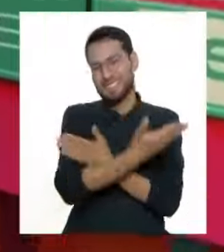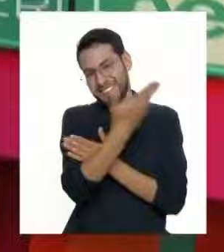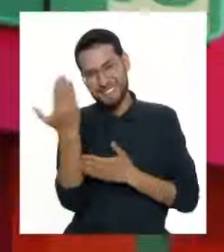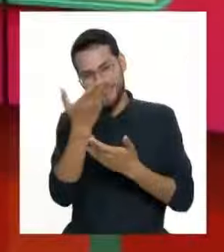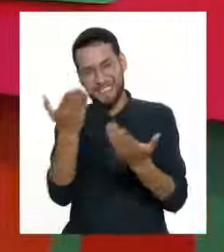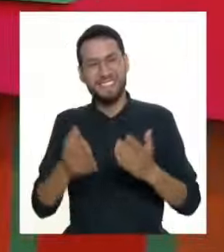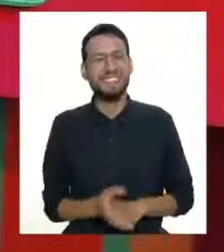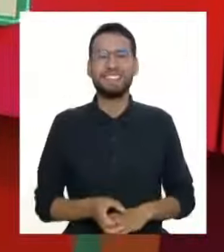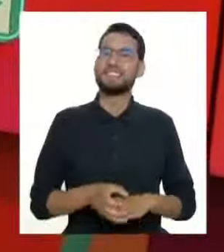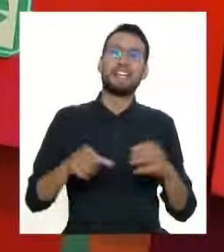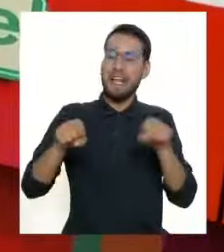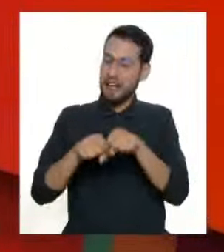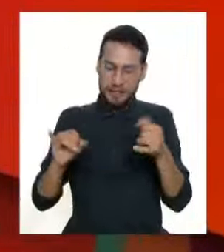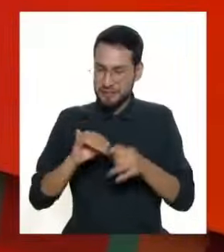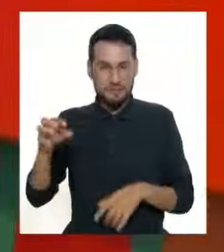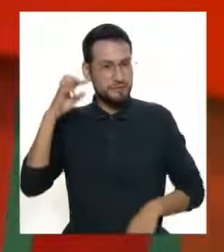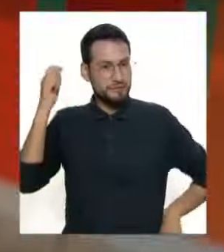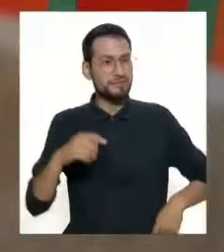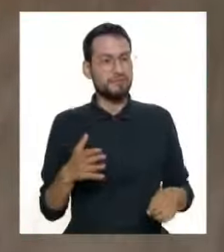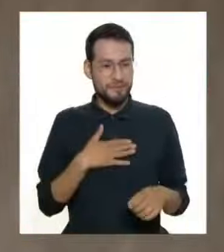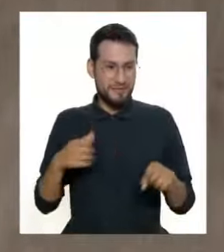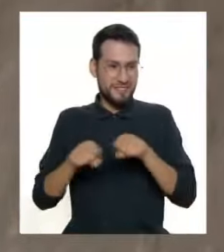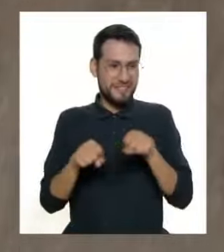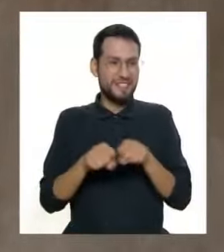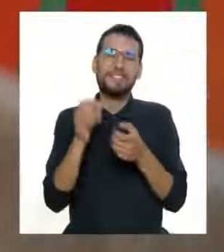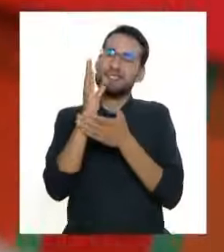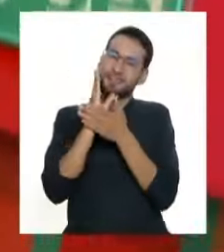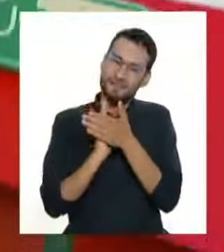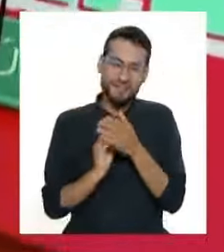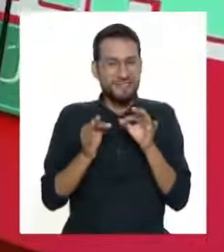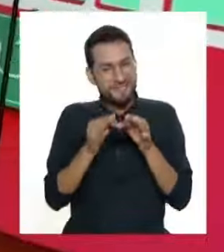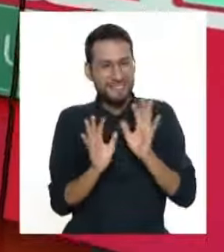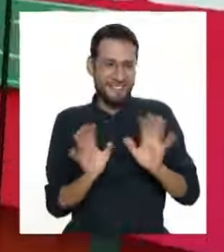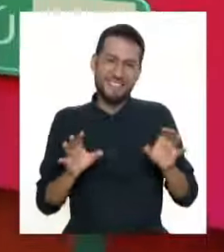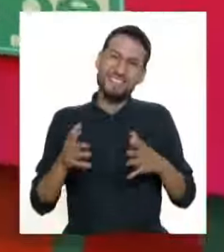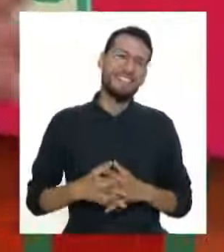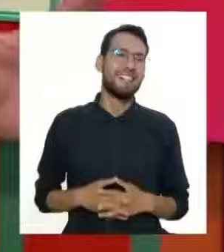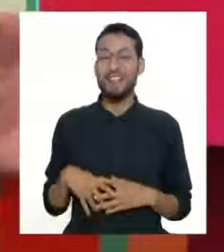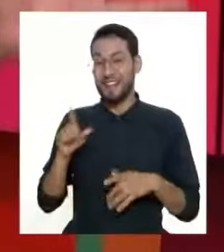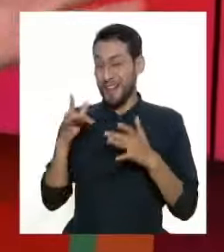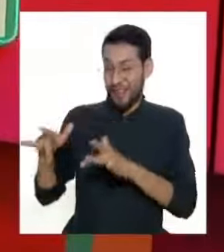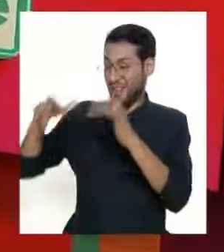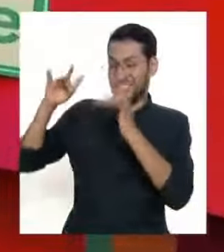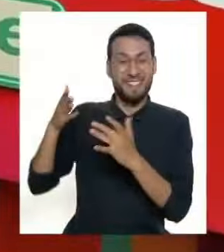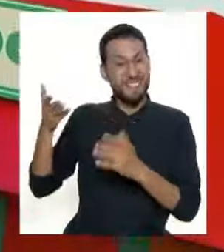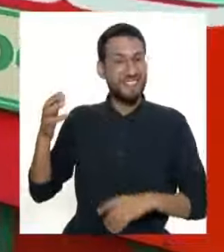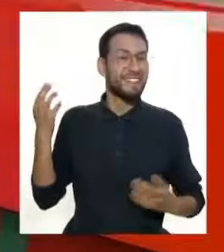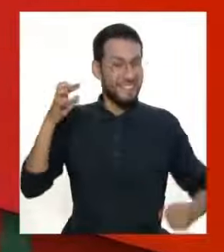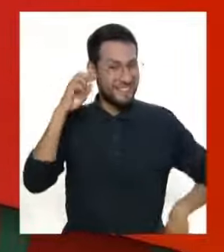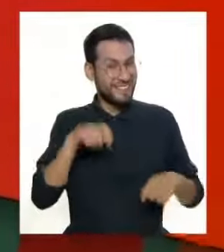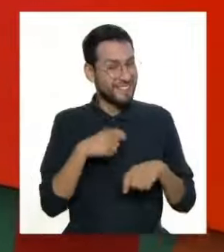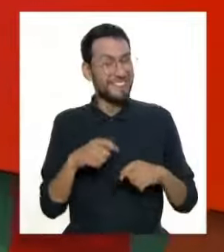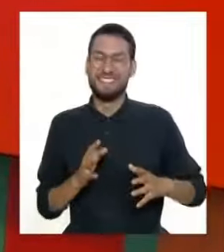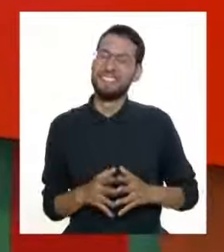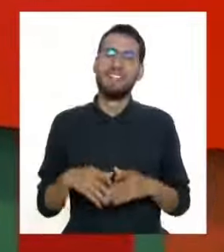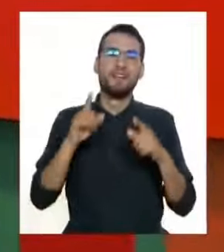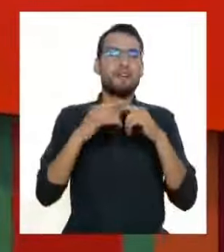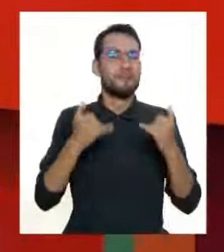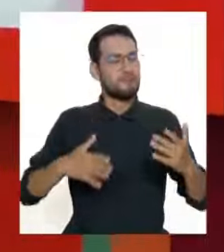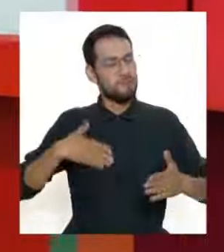amigos. Sin las zapatillas de Pisu, mis zapatos son humildemente sencillos y azules. No son fosforescentes como los usa Pisu, pero